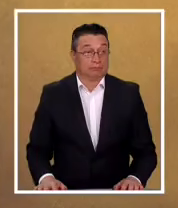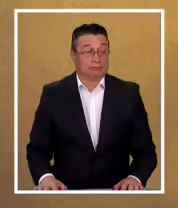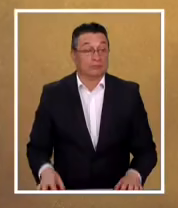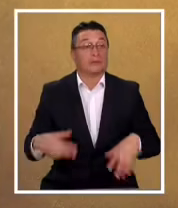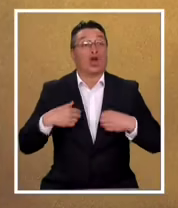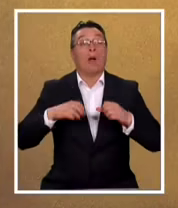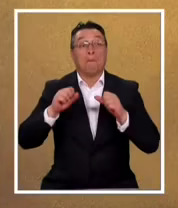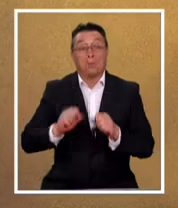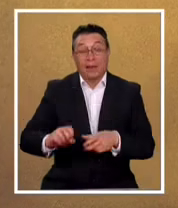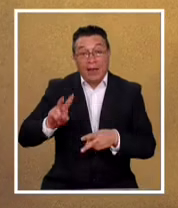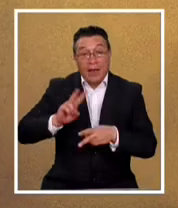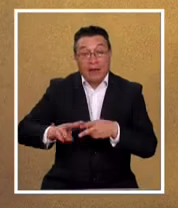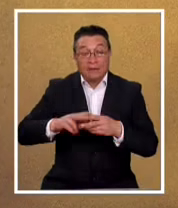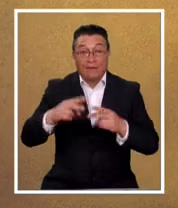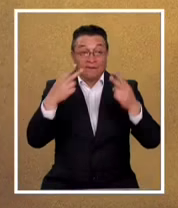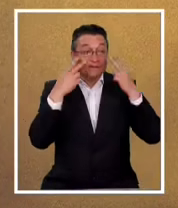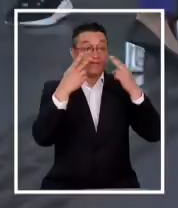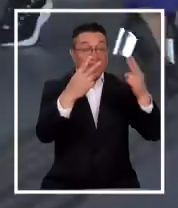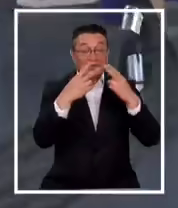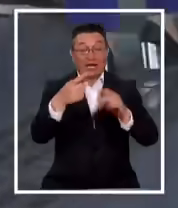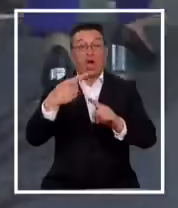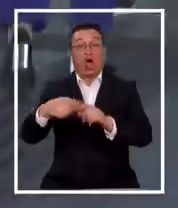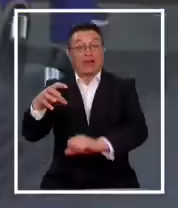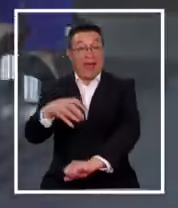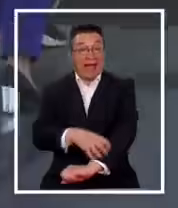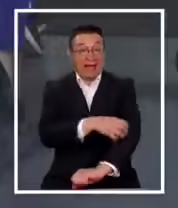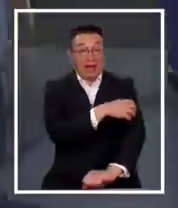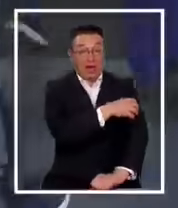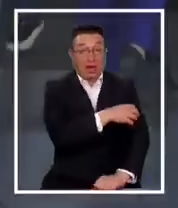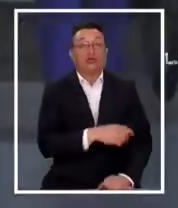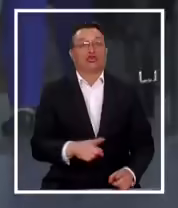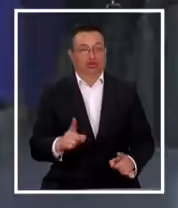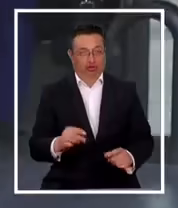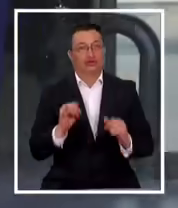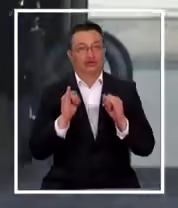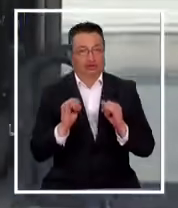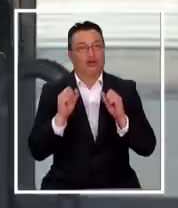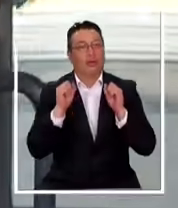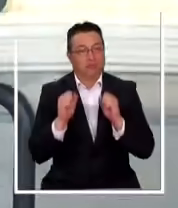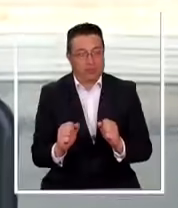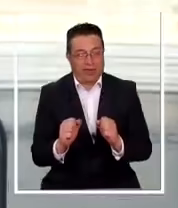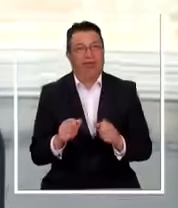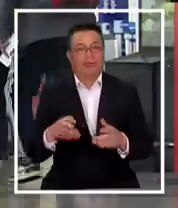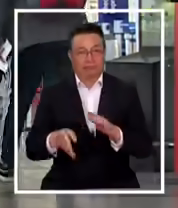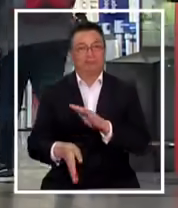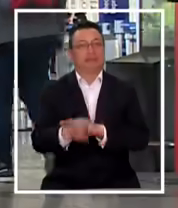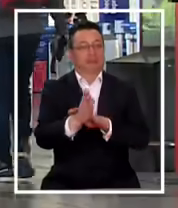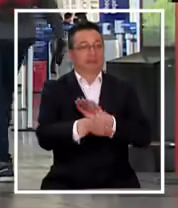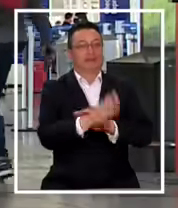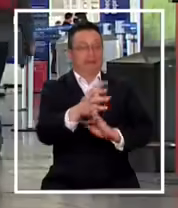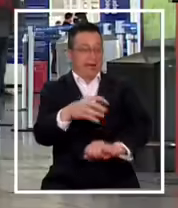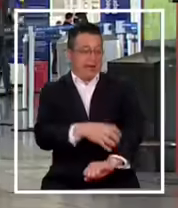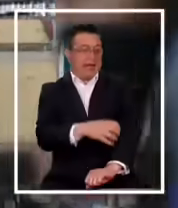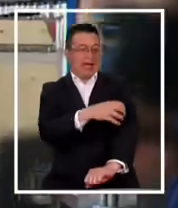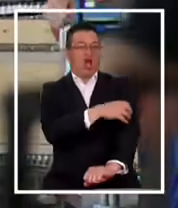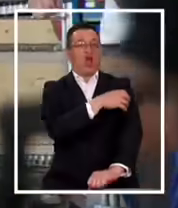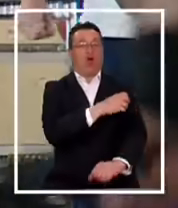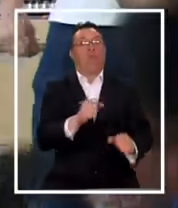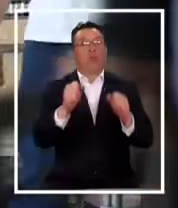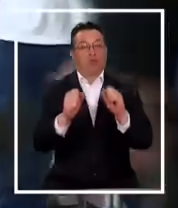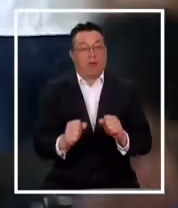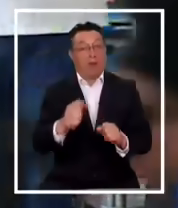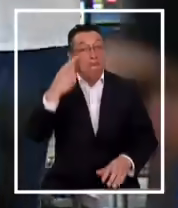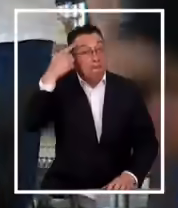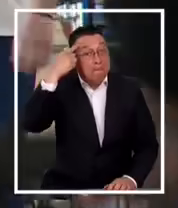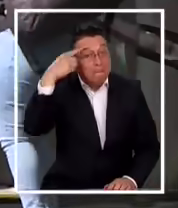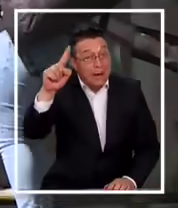¿Puedo realizar viajes interregionales? Sí, se podrá usar el pase de movilidad para viajes interregionales. Eso